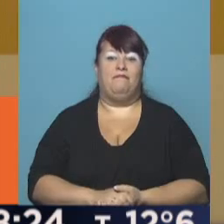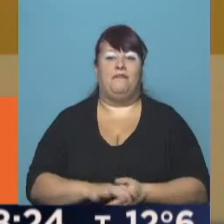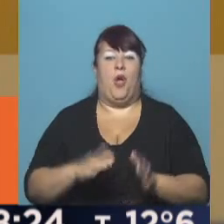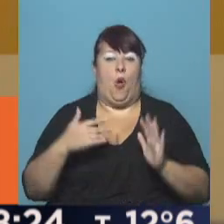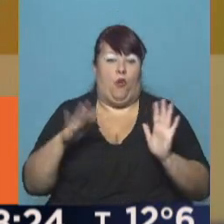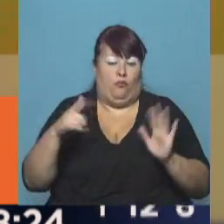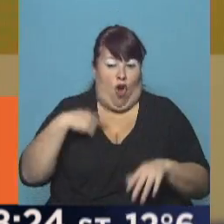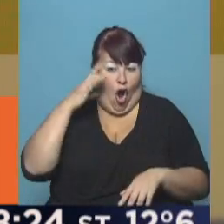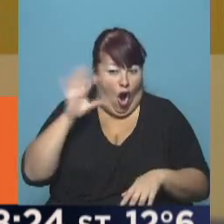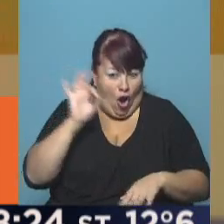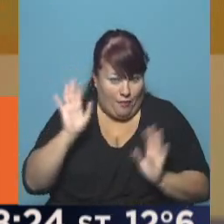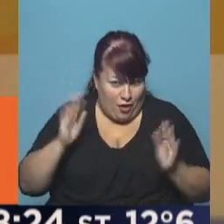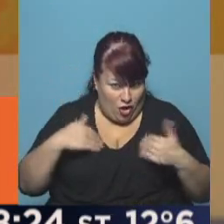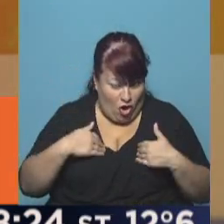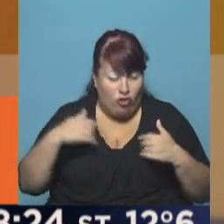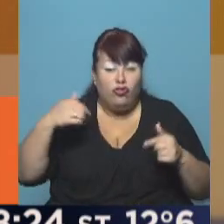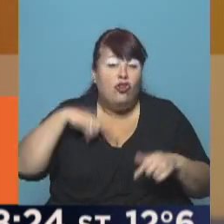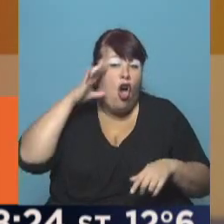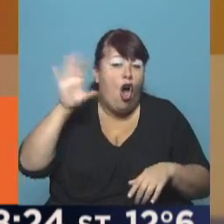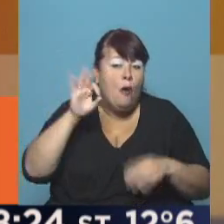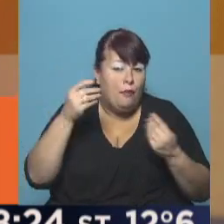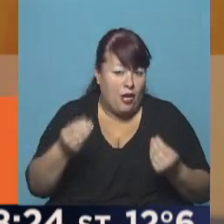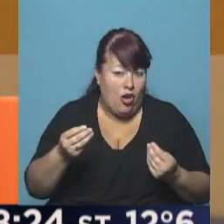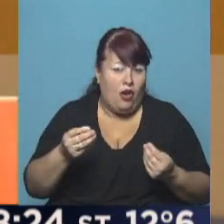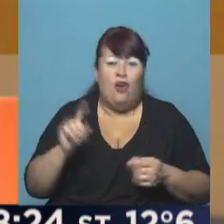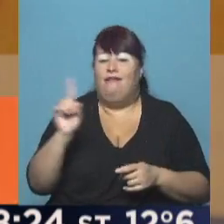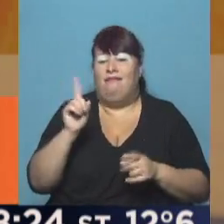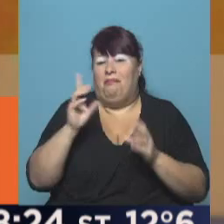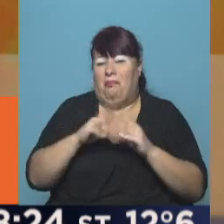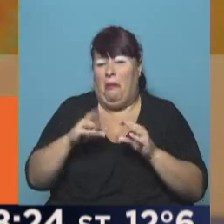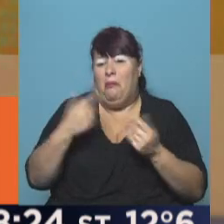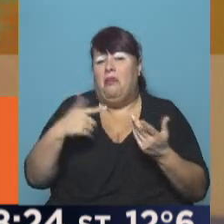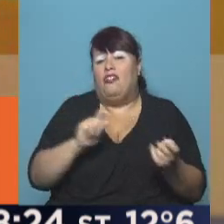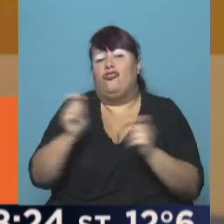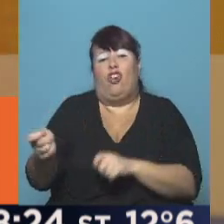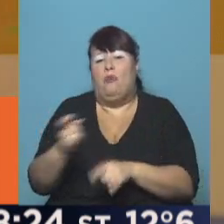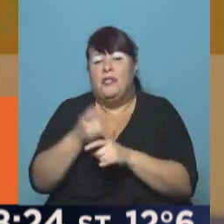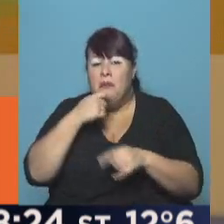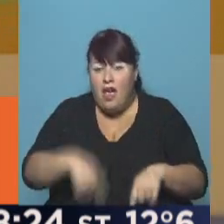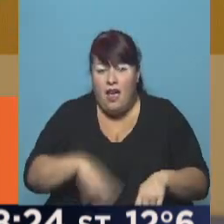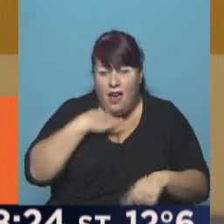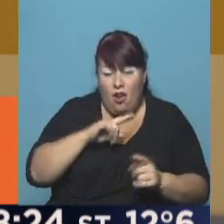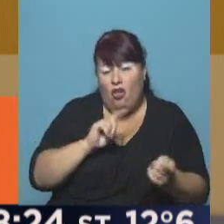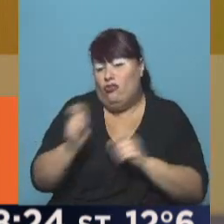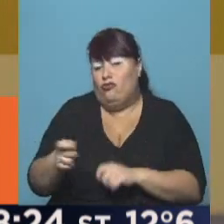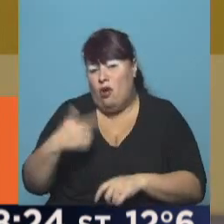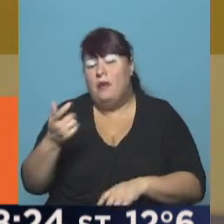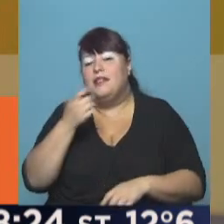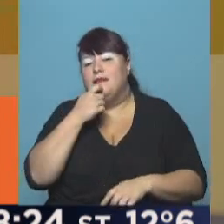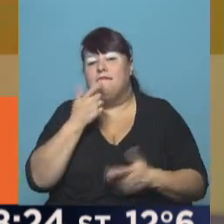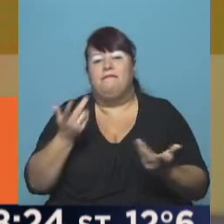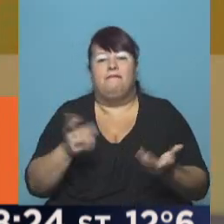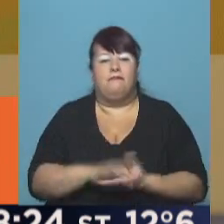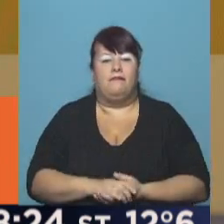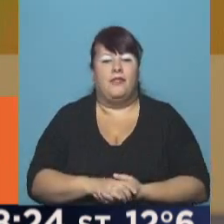Puedo darte mi opinión. A ver. Mi opinión es que no sirve porque se desplaza. Siempre. Claro. Cuando alguien